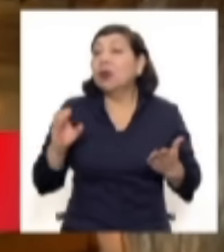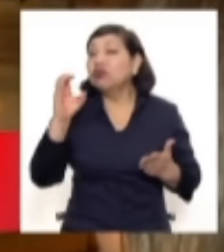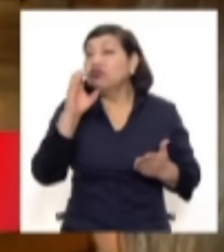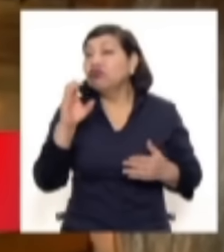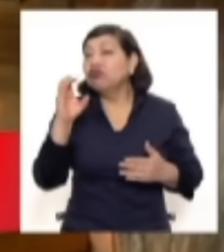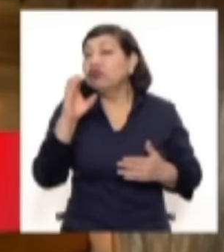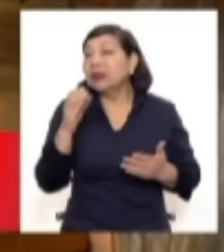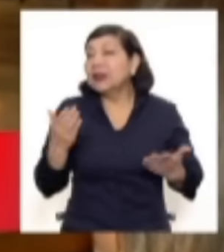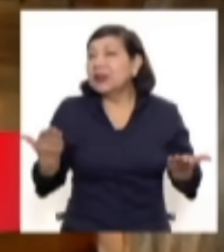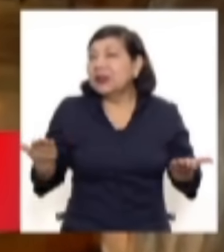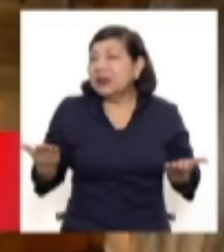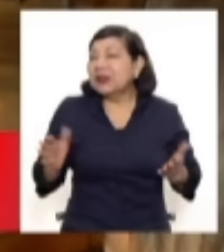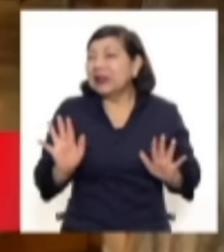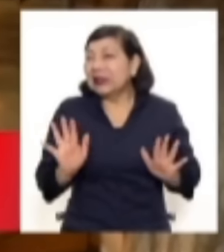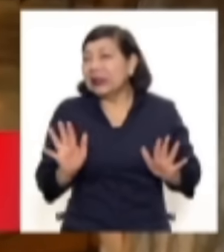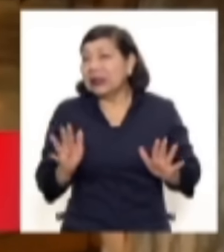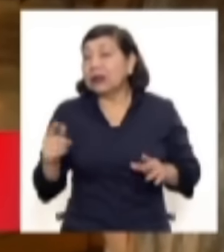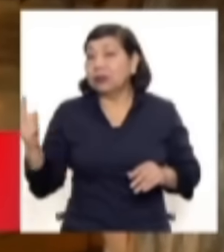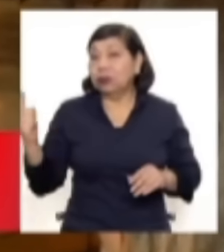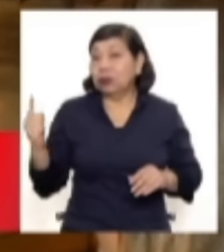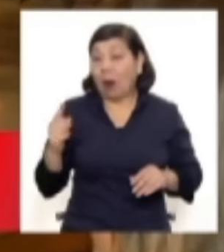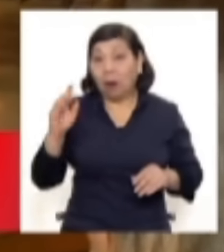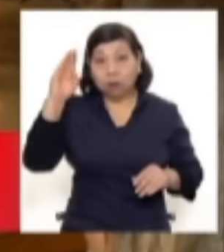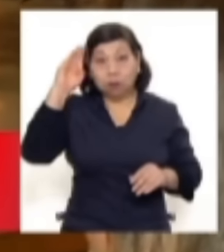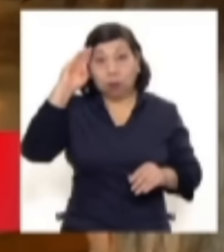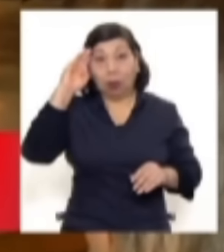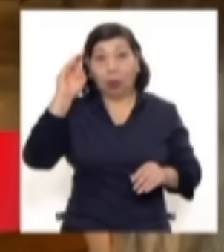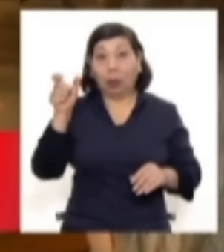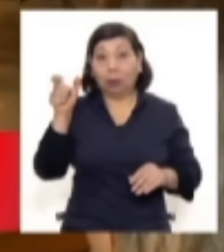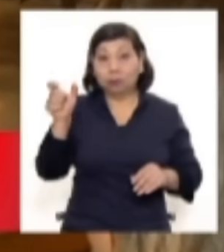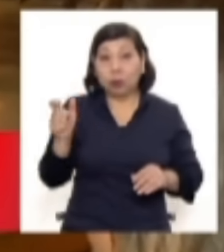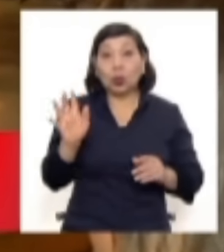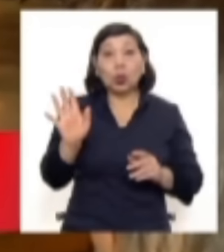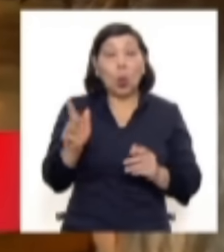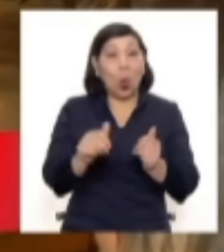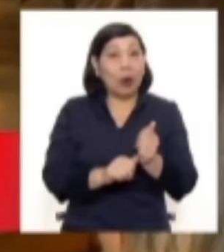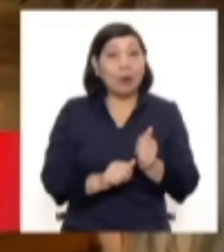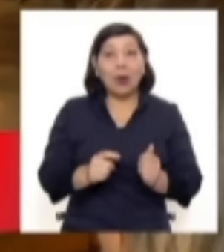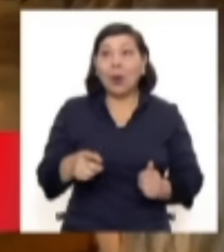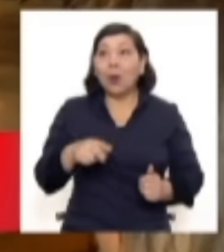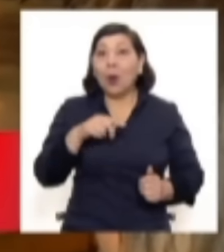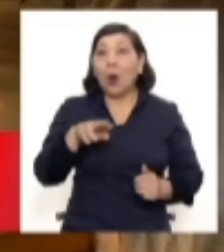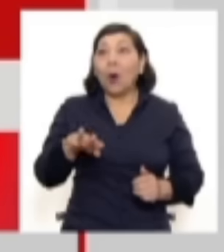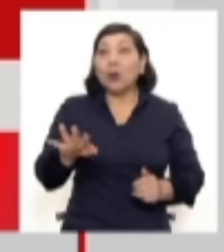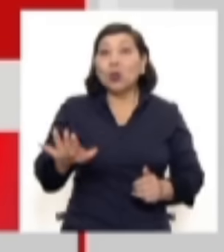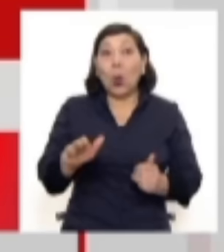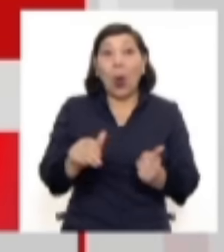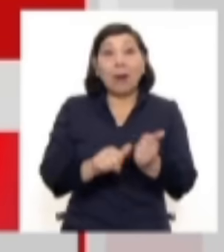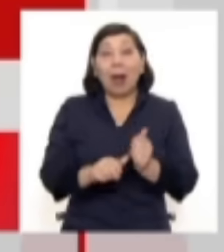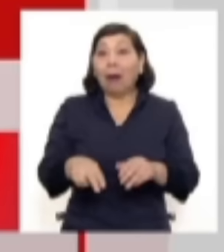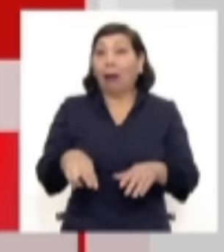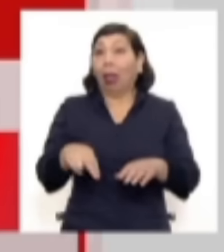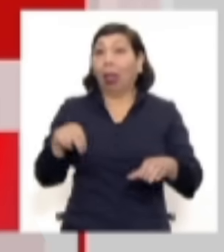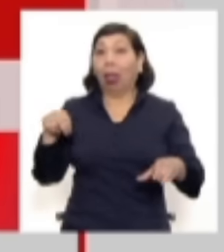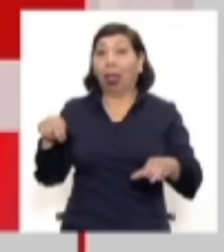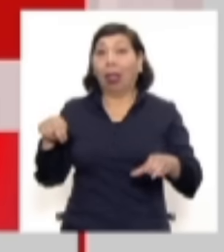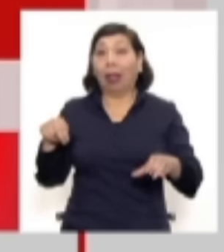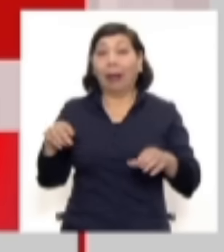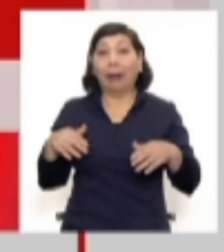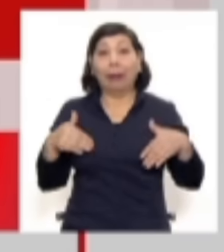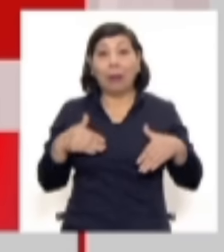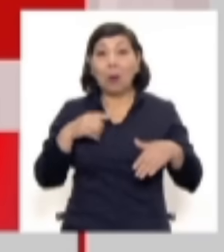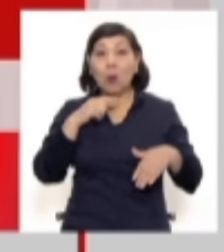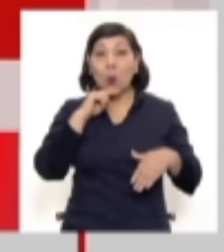ubicación lógicamente que ella al notar la presencia policial y de la intervención de su hermano no aborda el vuelo al no ubicar a